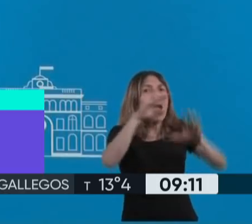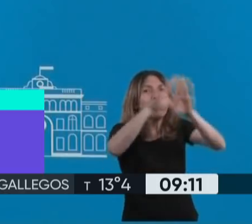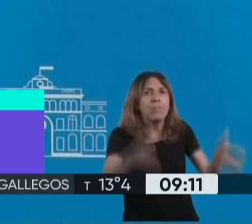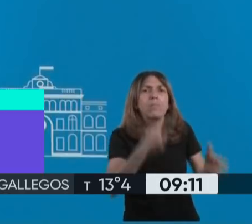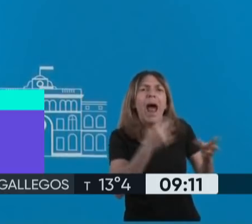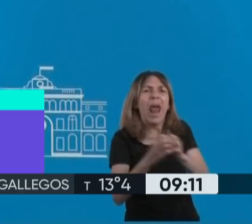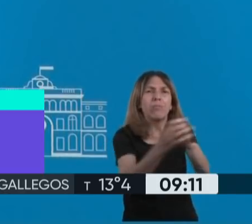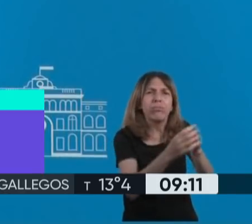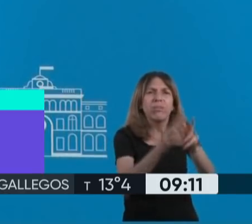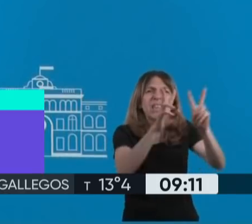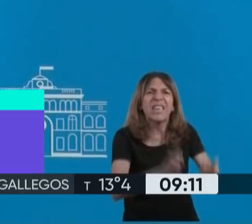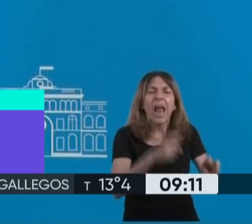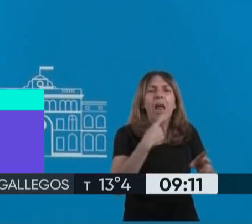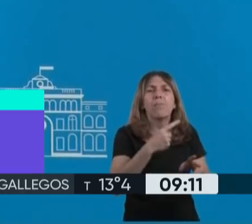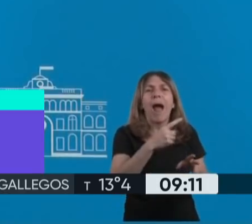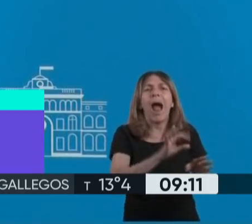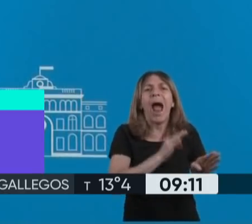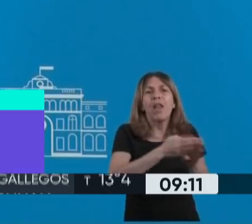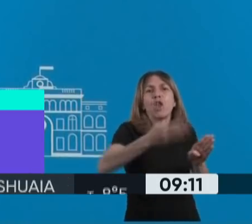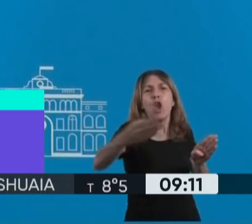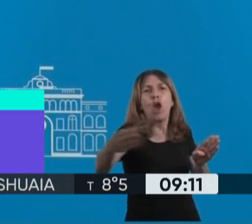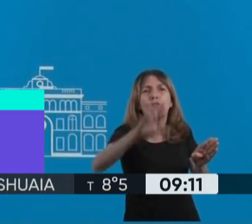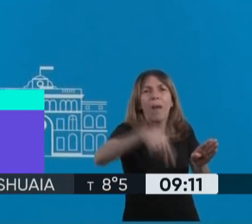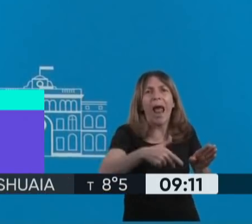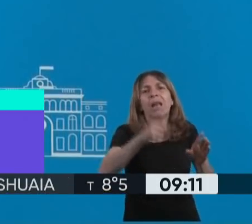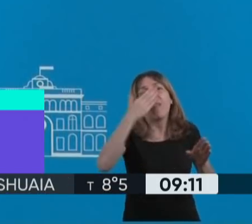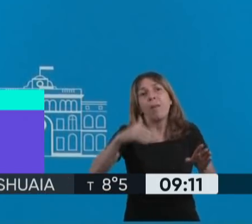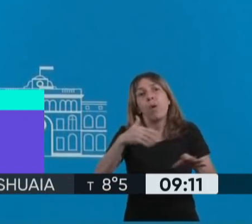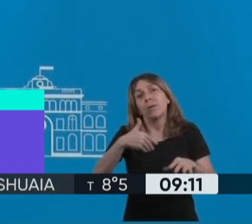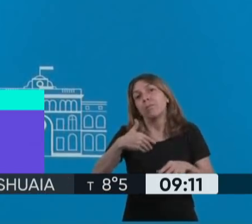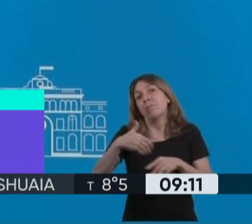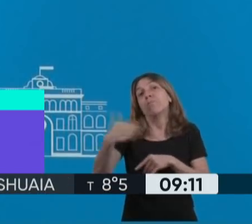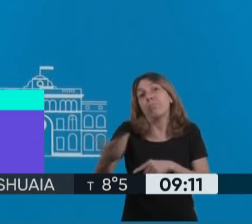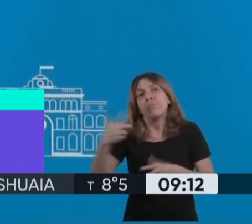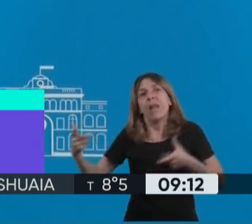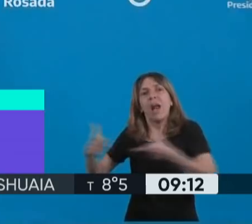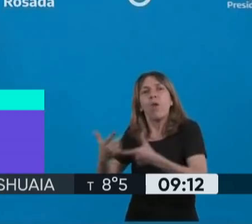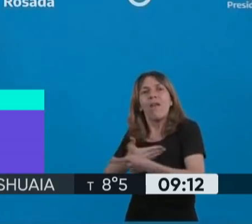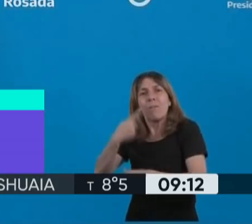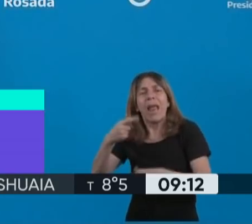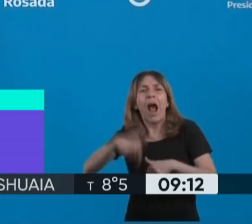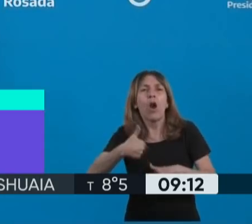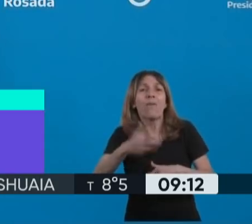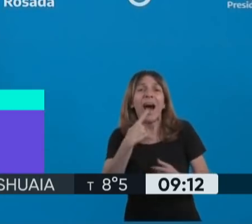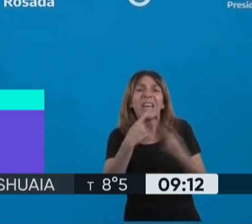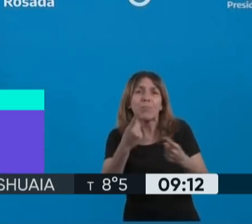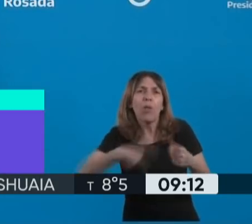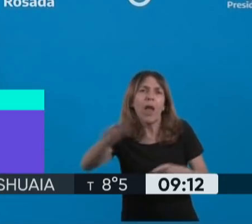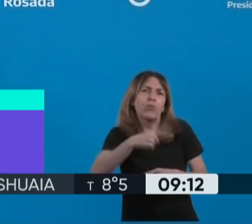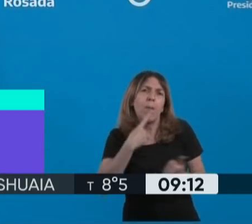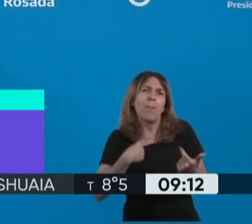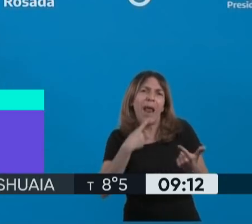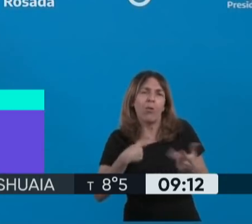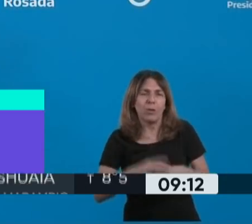plurianual y el acuerdo al que se llegue con el Fondo Monetario Internacional. Así que ahora voy a contestar las preguntas que